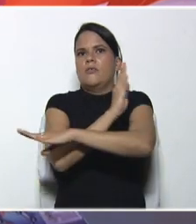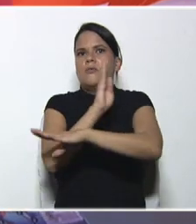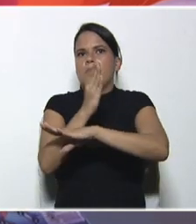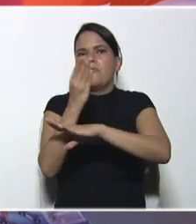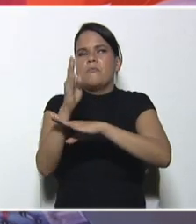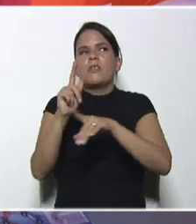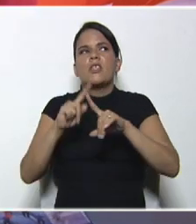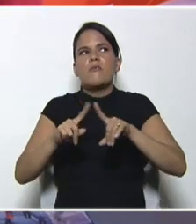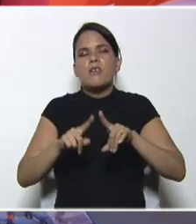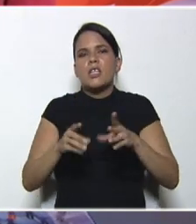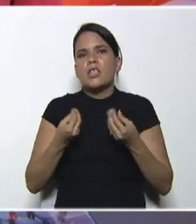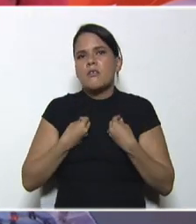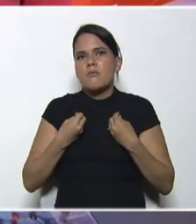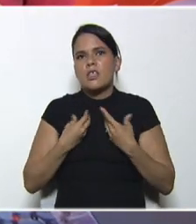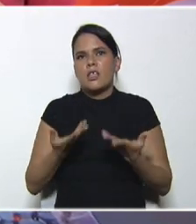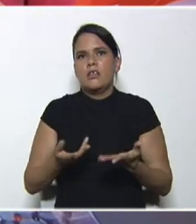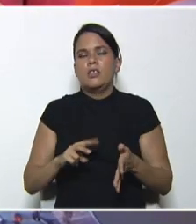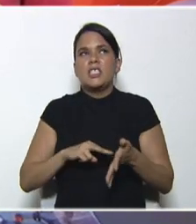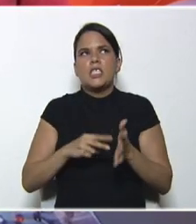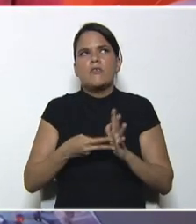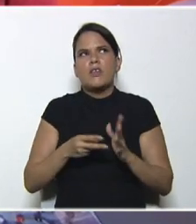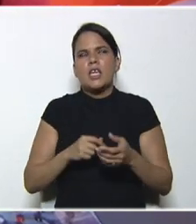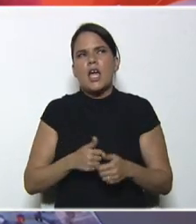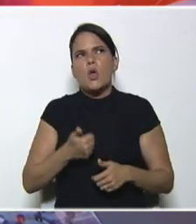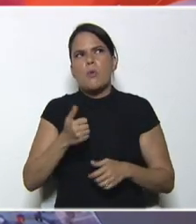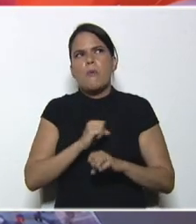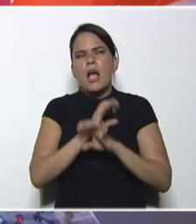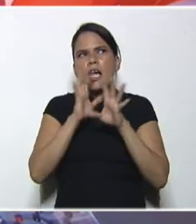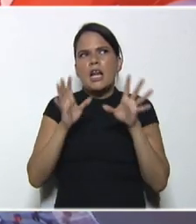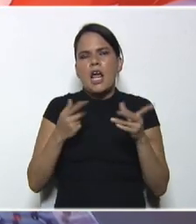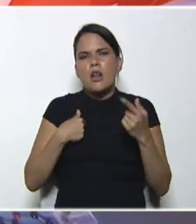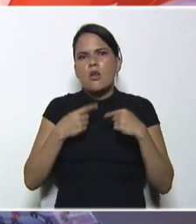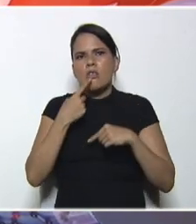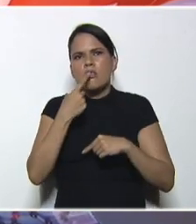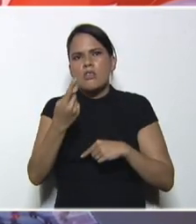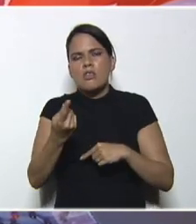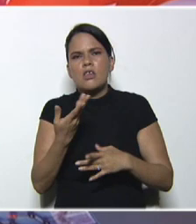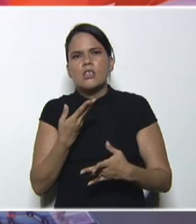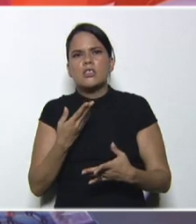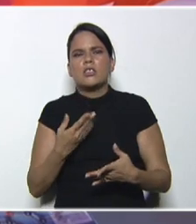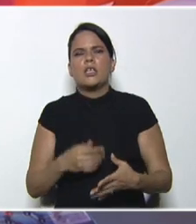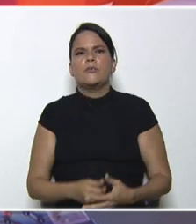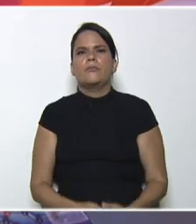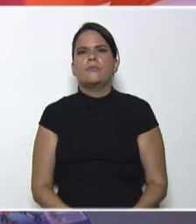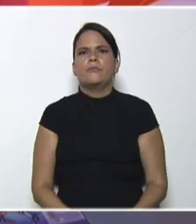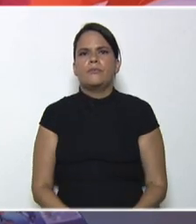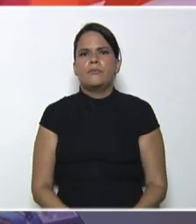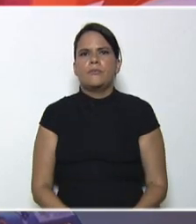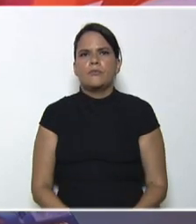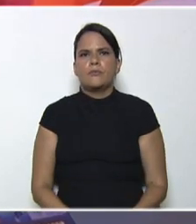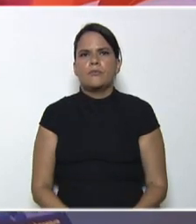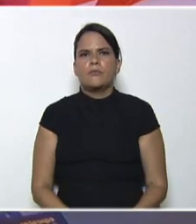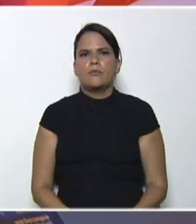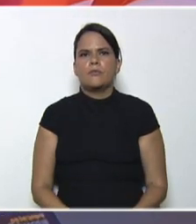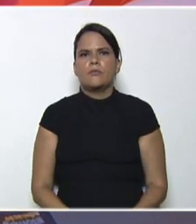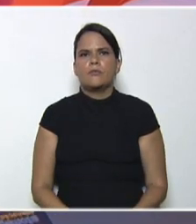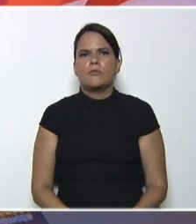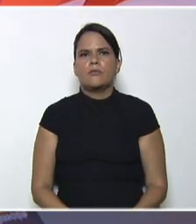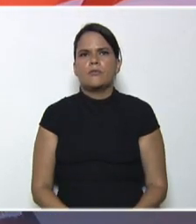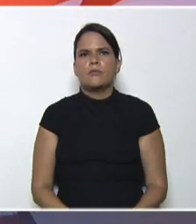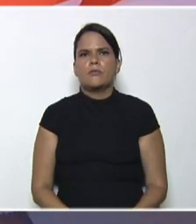La definición más extendida nos la ofrece el Convenio de la Diversidad Biológica en 1992,